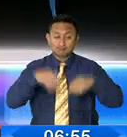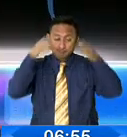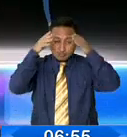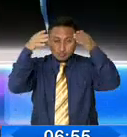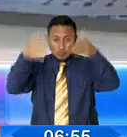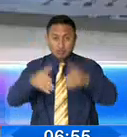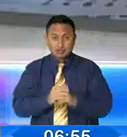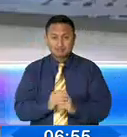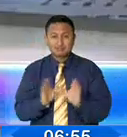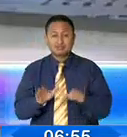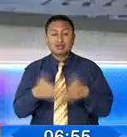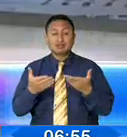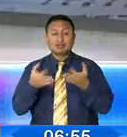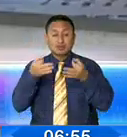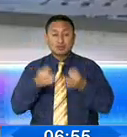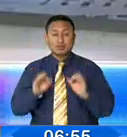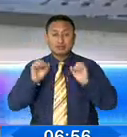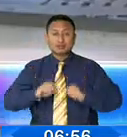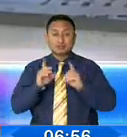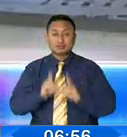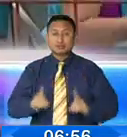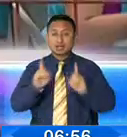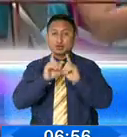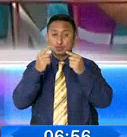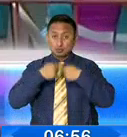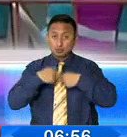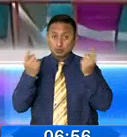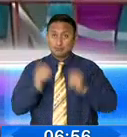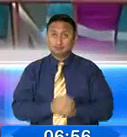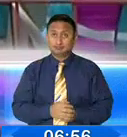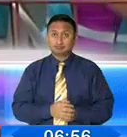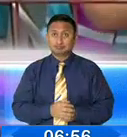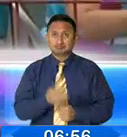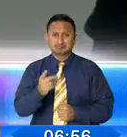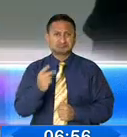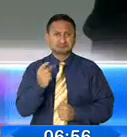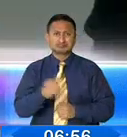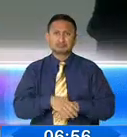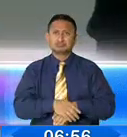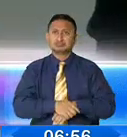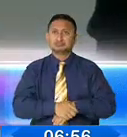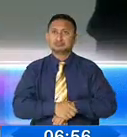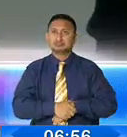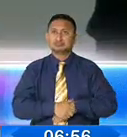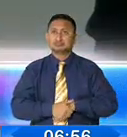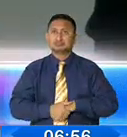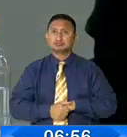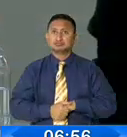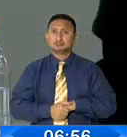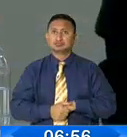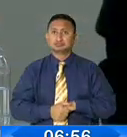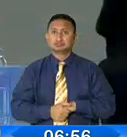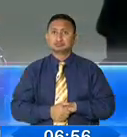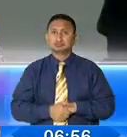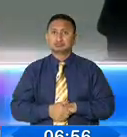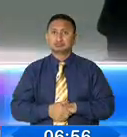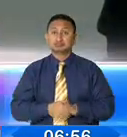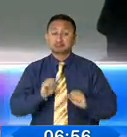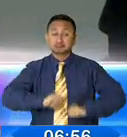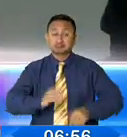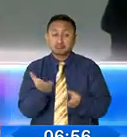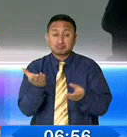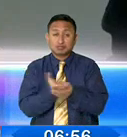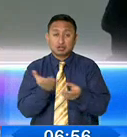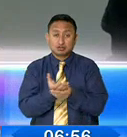mecanismo aplicado para la promulgación de resultados en poco tiempo. Y que tan temprano se ingresaran las actas y tan